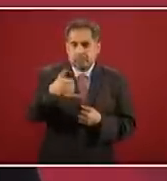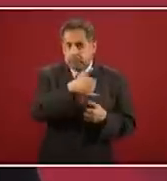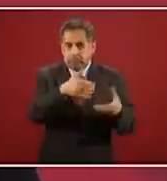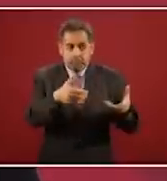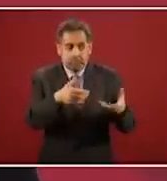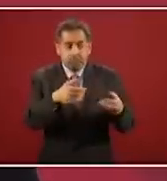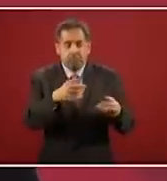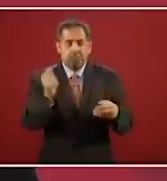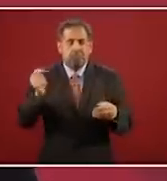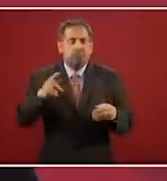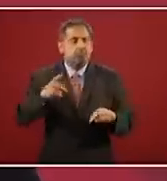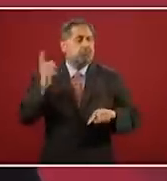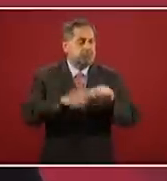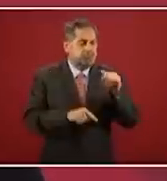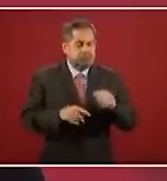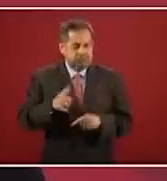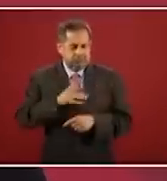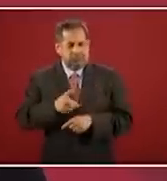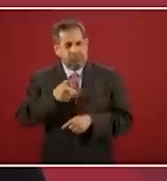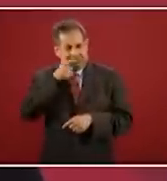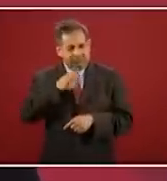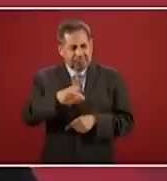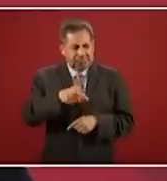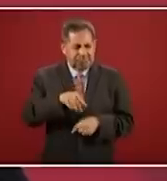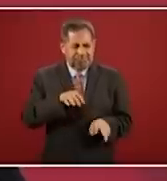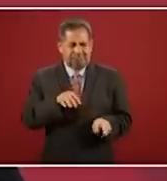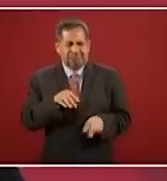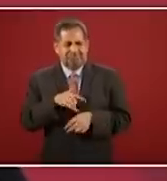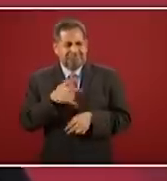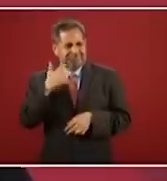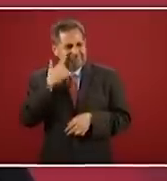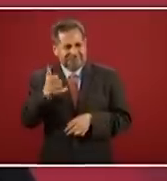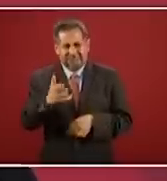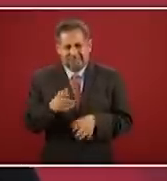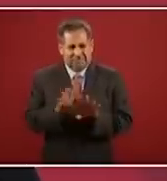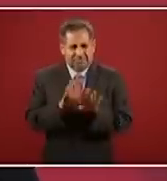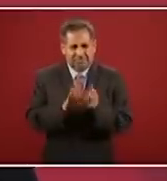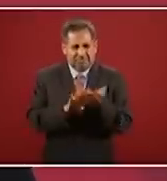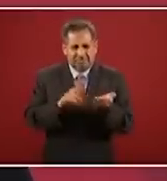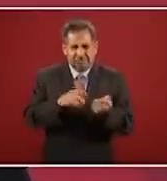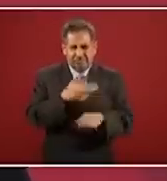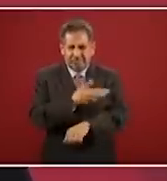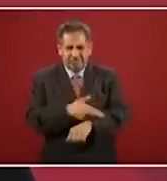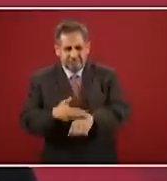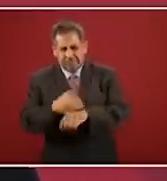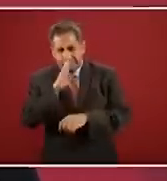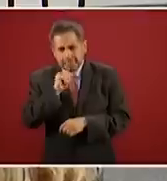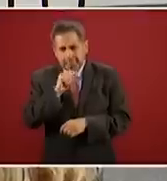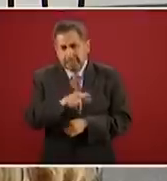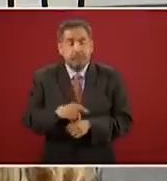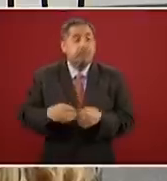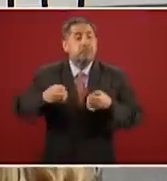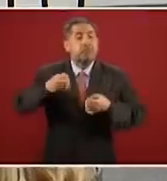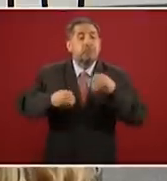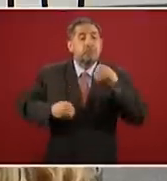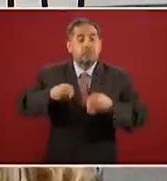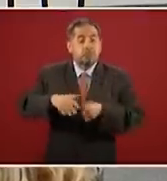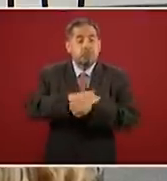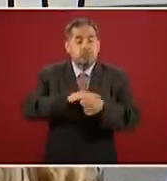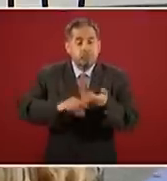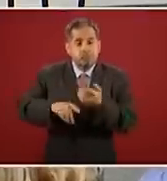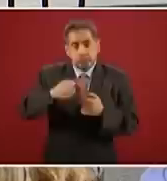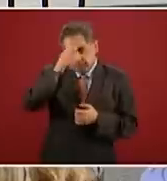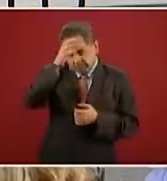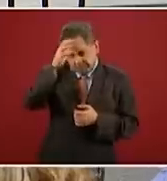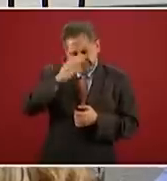particularmente extraño la metodología y el hecho de que en algunos casos inclusive jueces locales en Coahuila